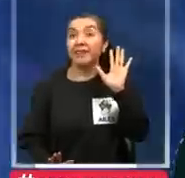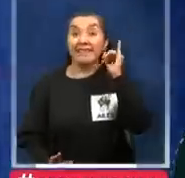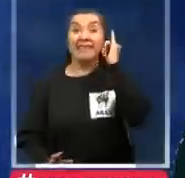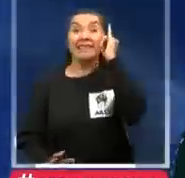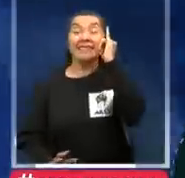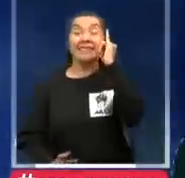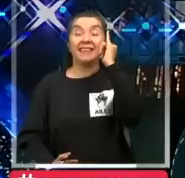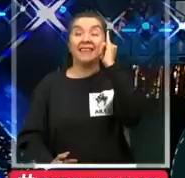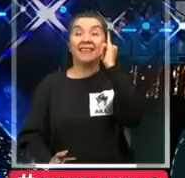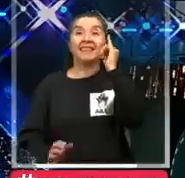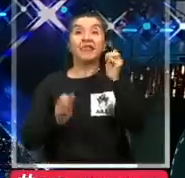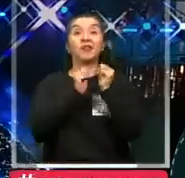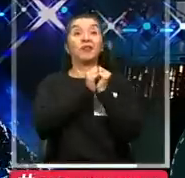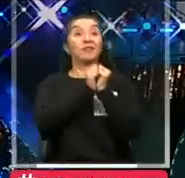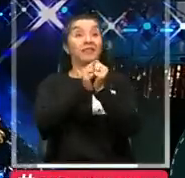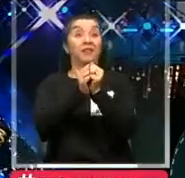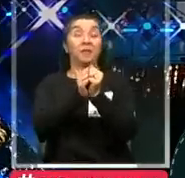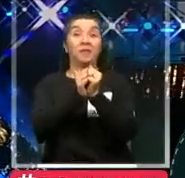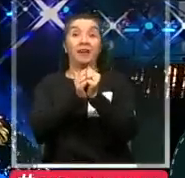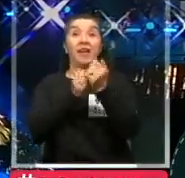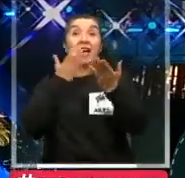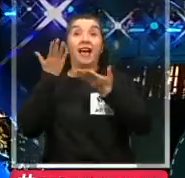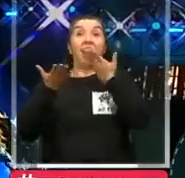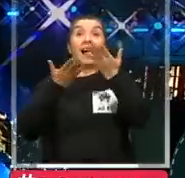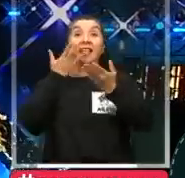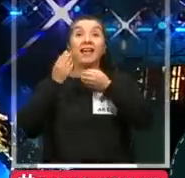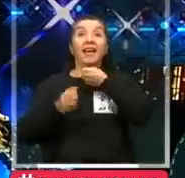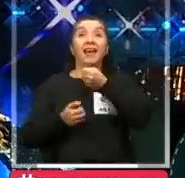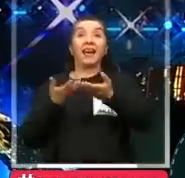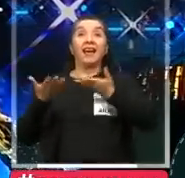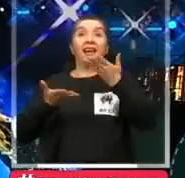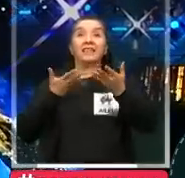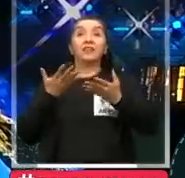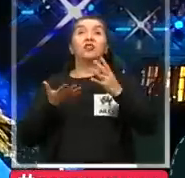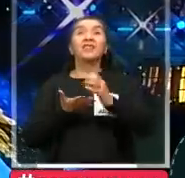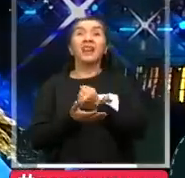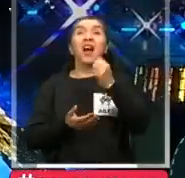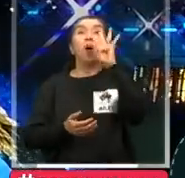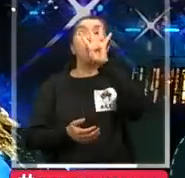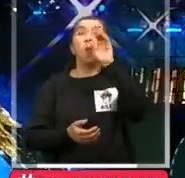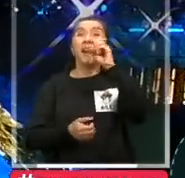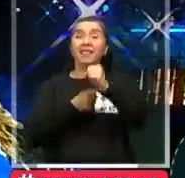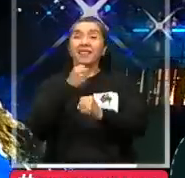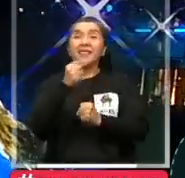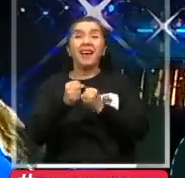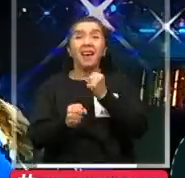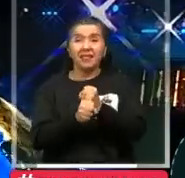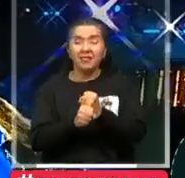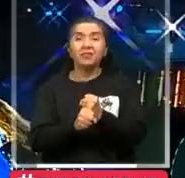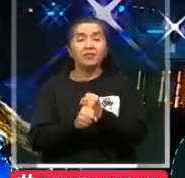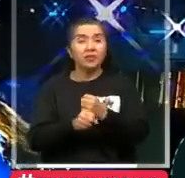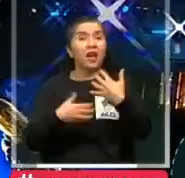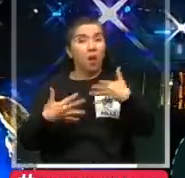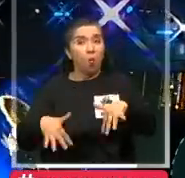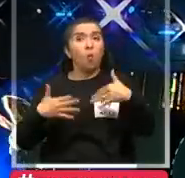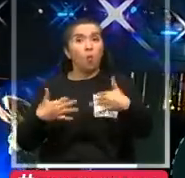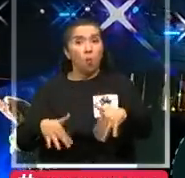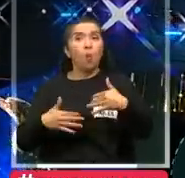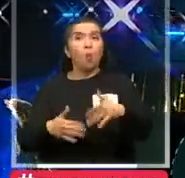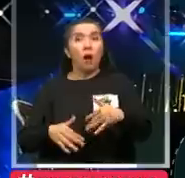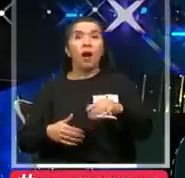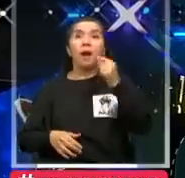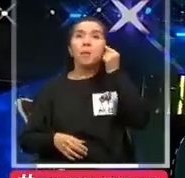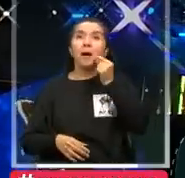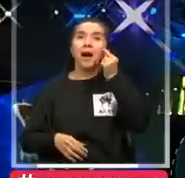¿Sí? Nos acompañan a cantar aquellas canciones que estamos cumpliendo 40, el 40 aniversario. ¡Ay, Mario,